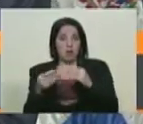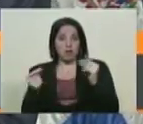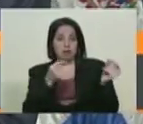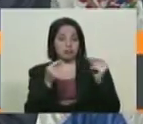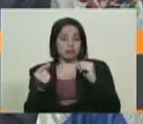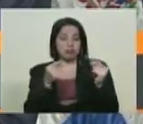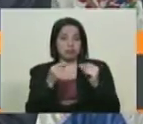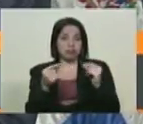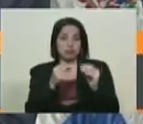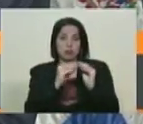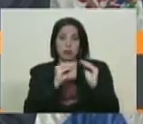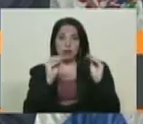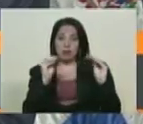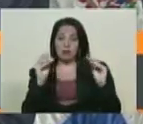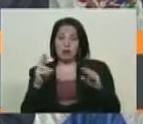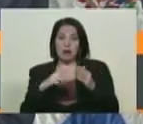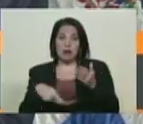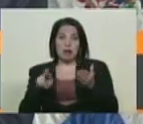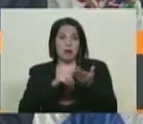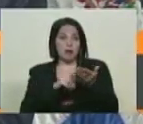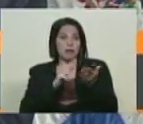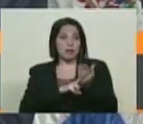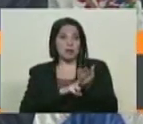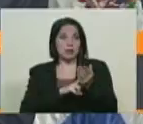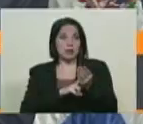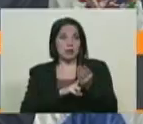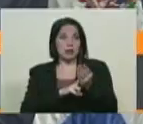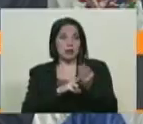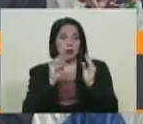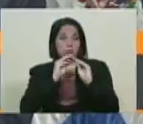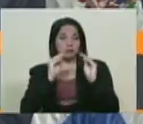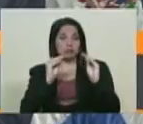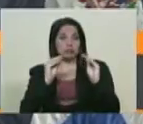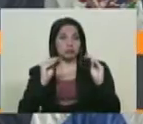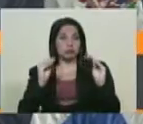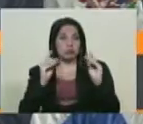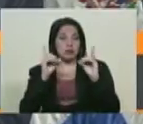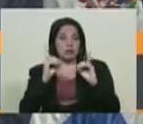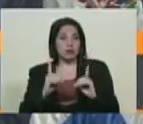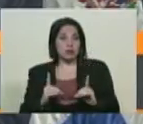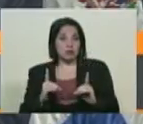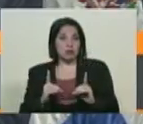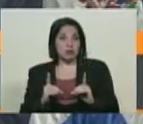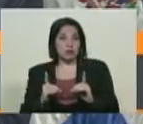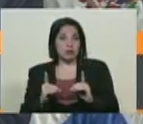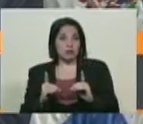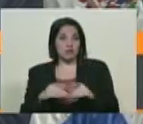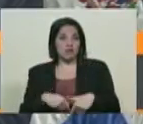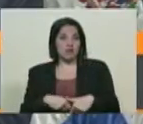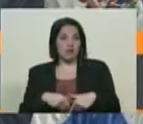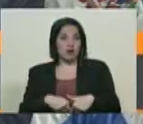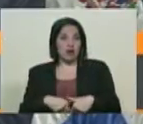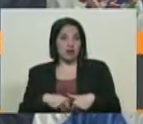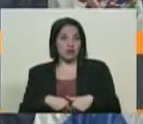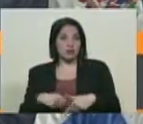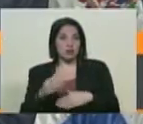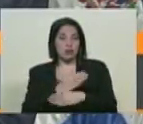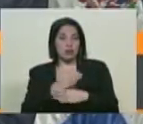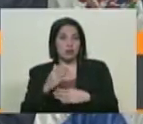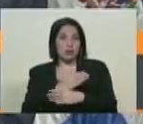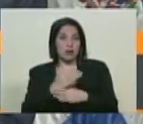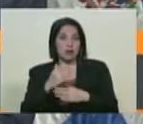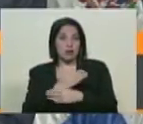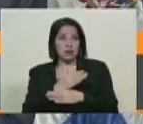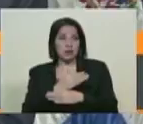reiteran su llamado a la comunidad internacional para que acompañe decididamente este esfuerzo compartido que tiene como